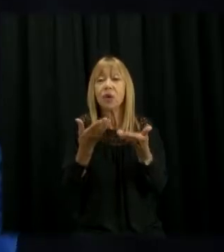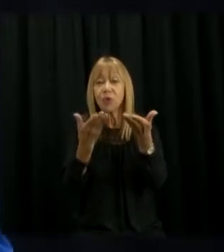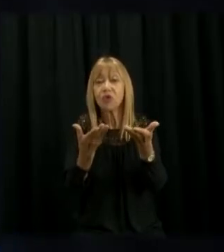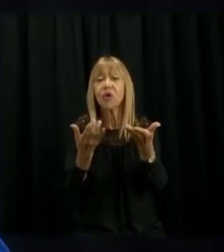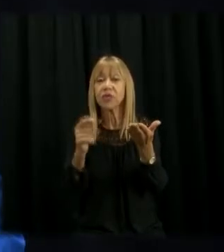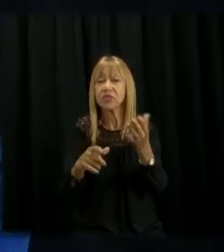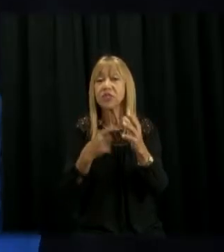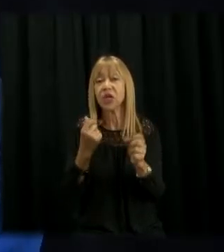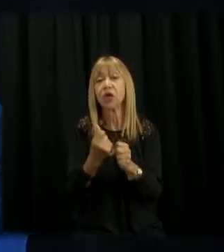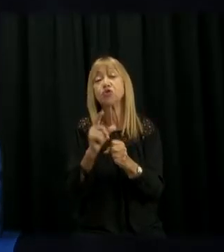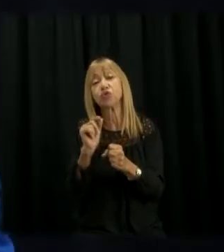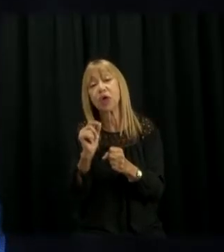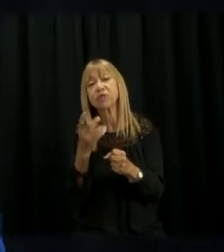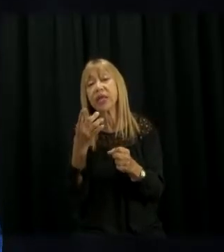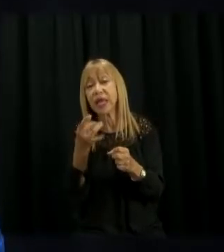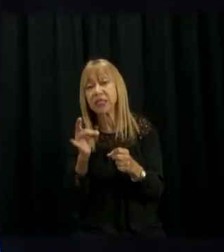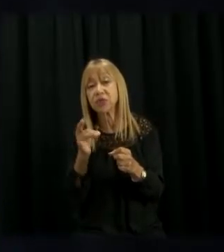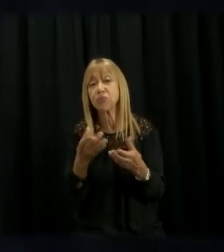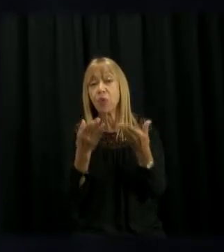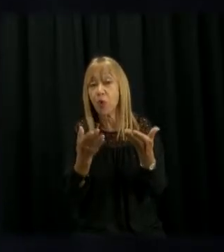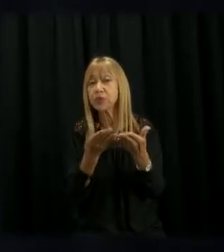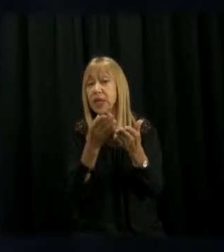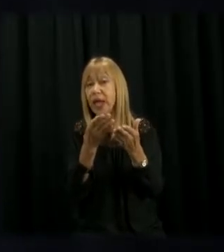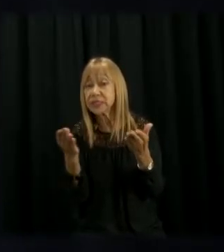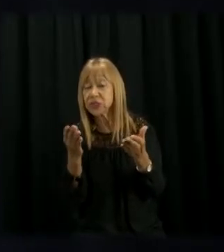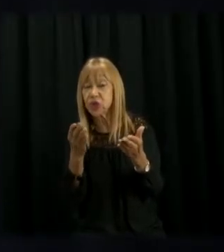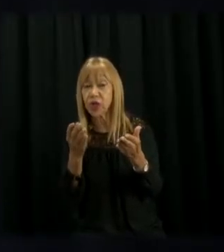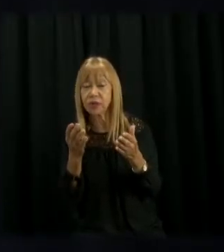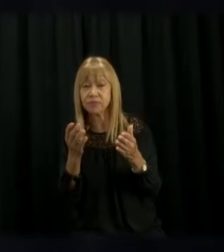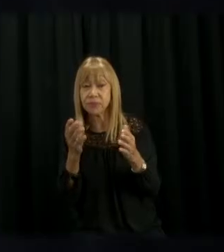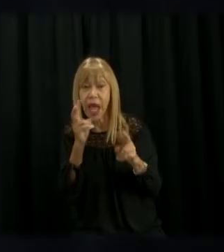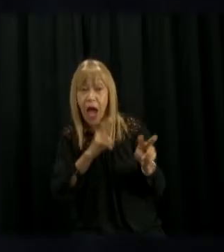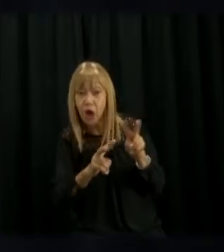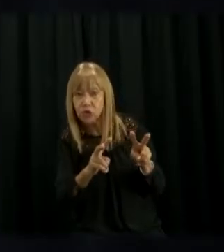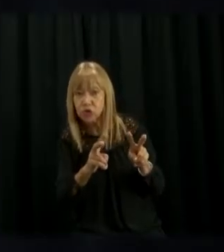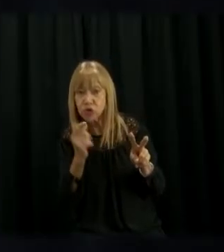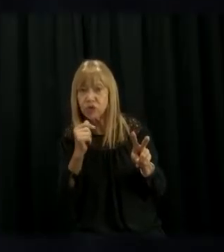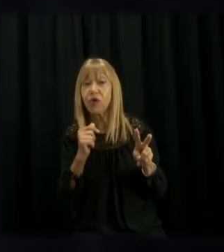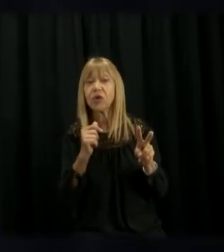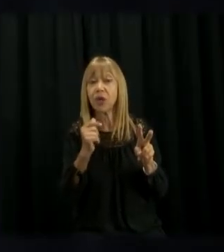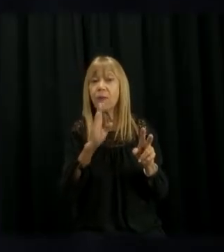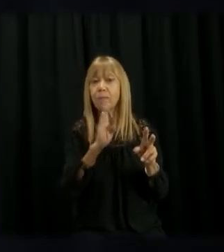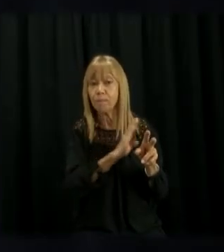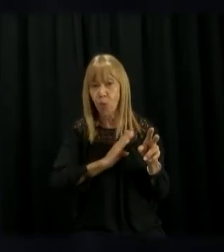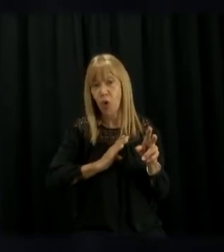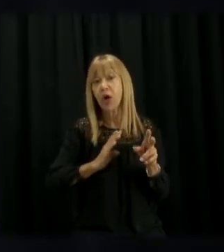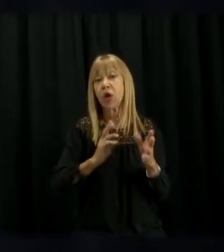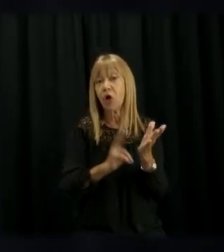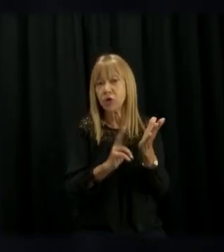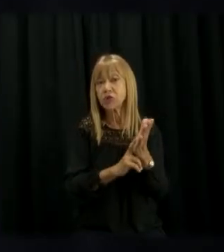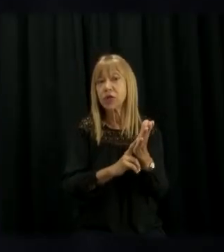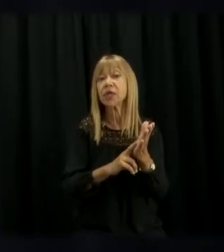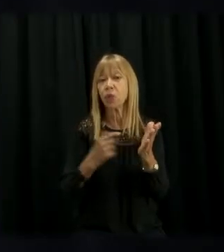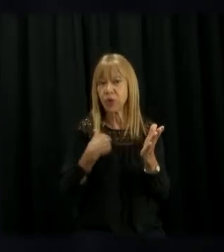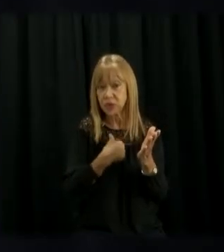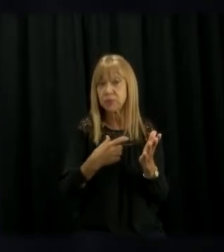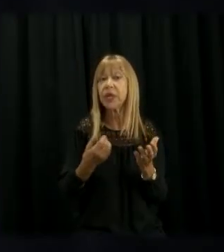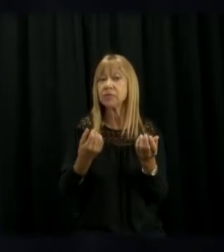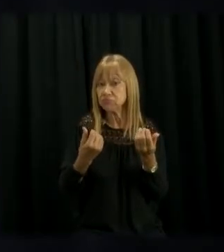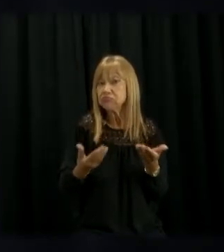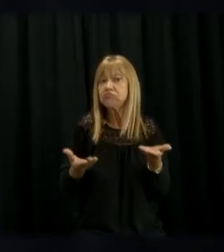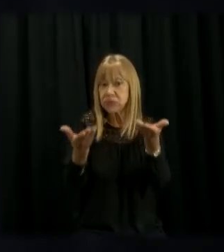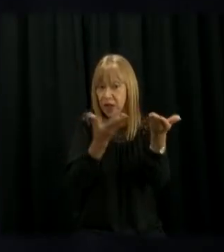año fiscal 18 que estamos recibiendo ahora, sumisiones del contrato del año fiscal 18 que va a la par